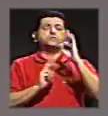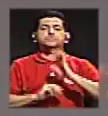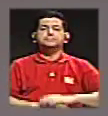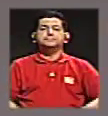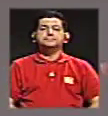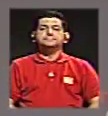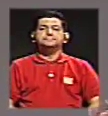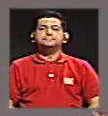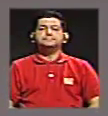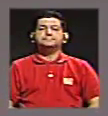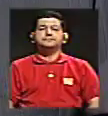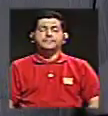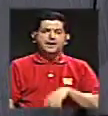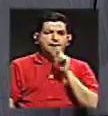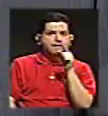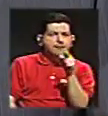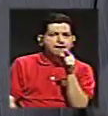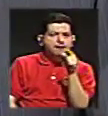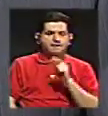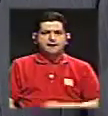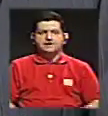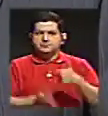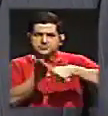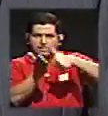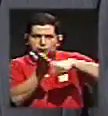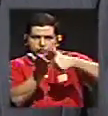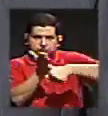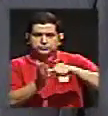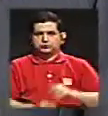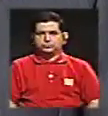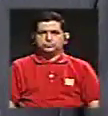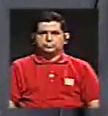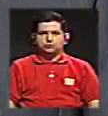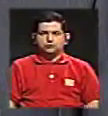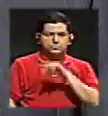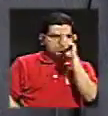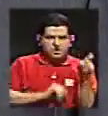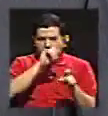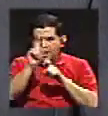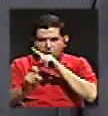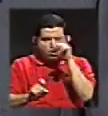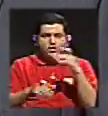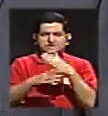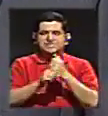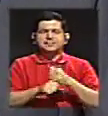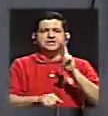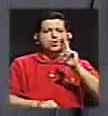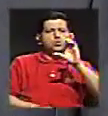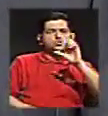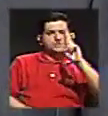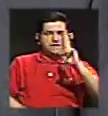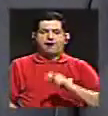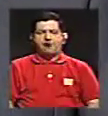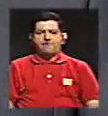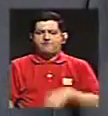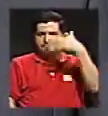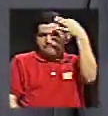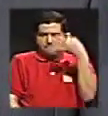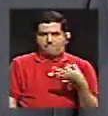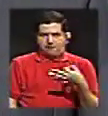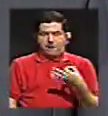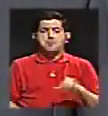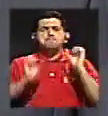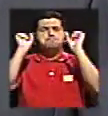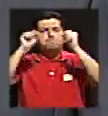alternativas para esta elección se las encuestas y las encuestas que ha hecho la universidad de Costa Rica estiman